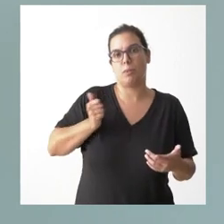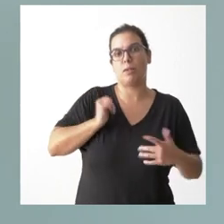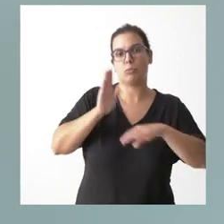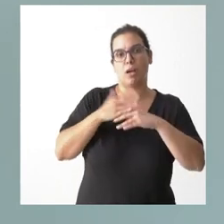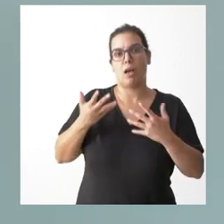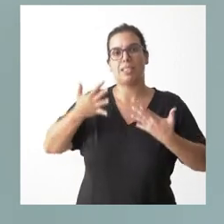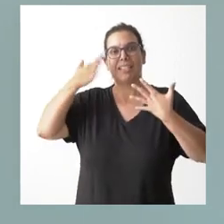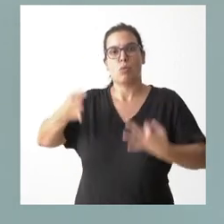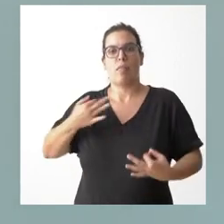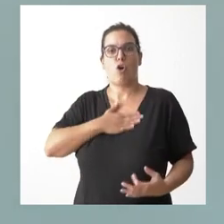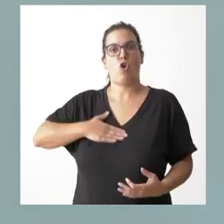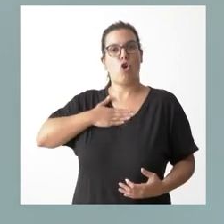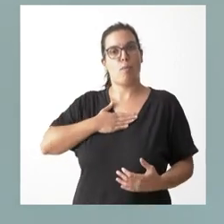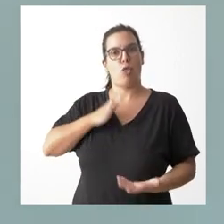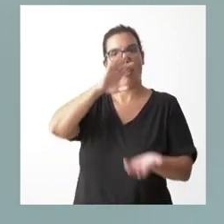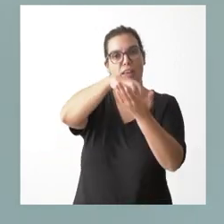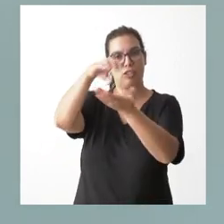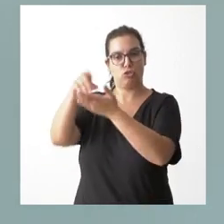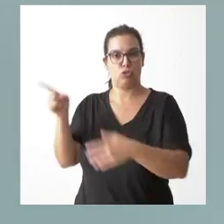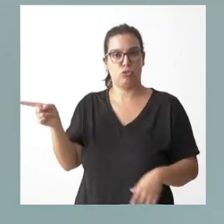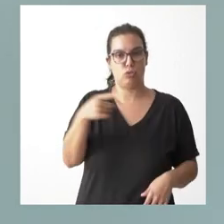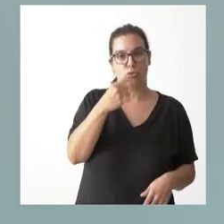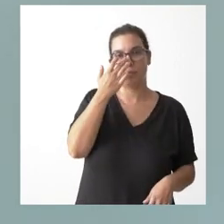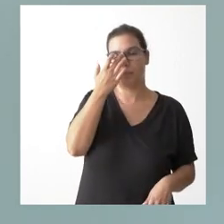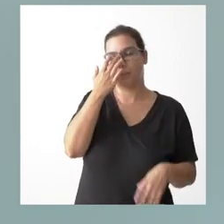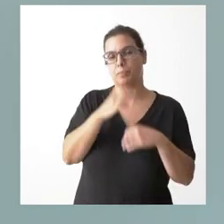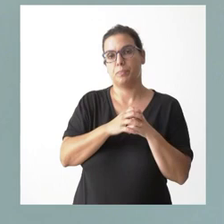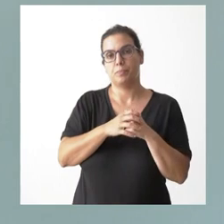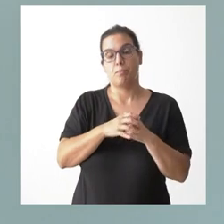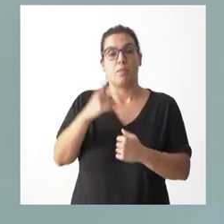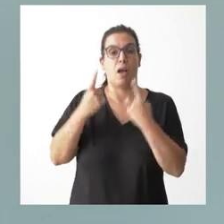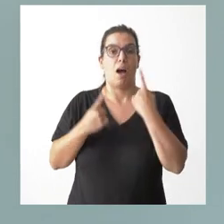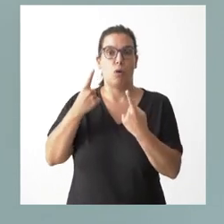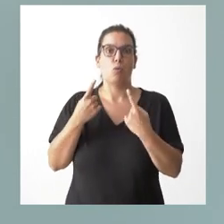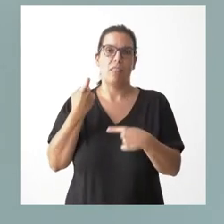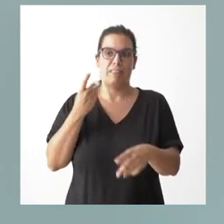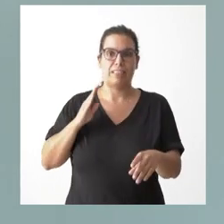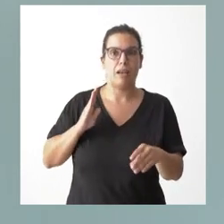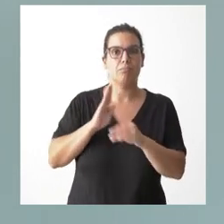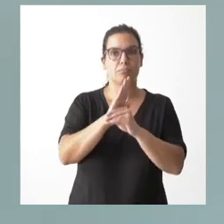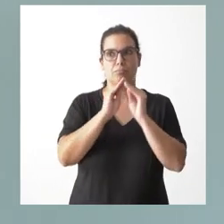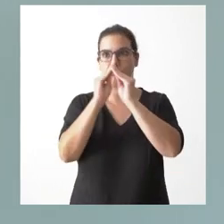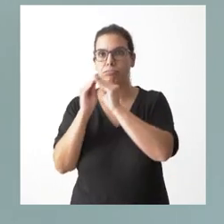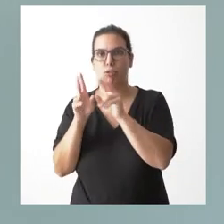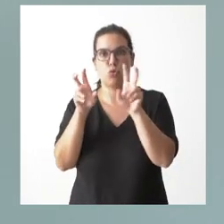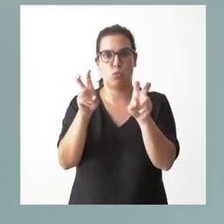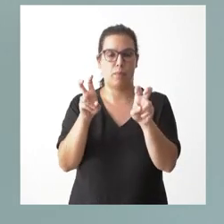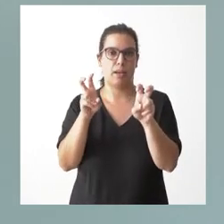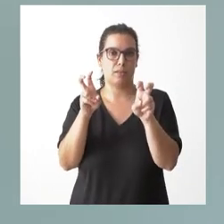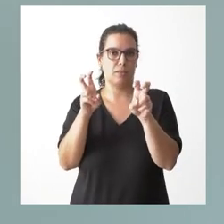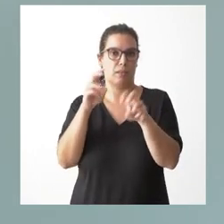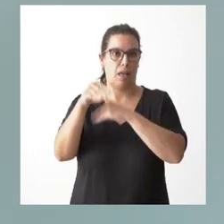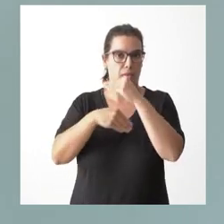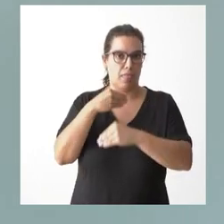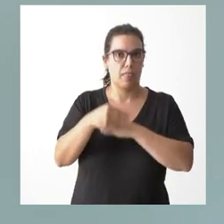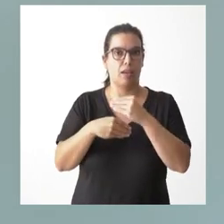centros. Lógicamente, en algunos de ellos pues requeriremos algunas inversiones nuevas que haya que concretar, que haya que realizar,